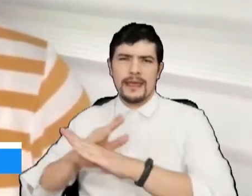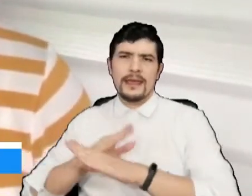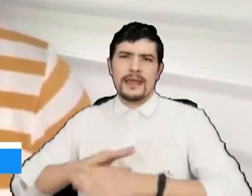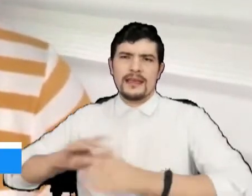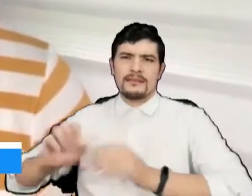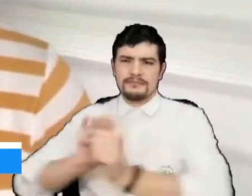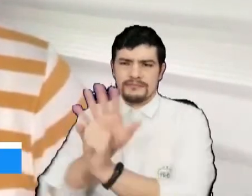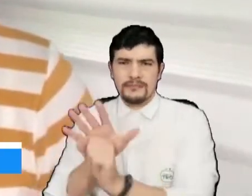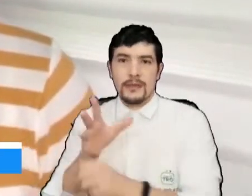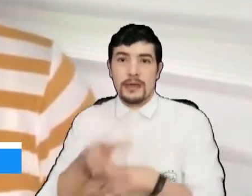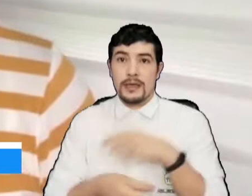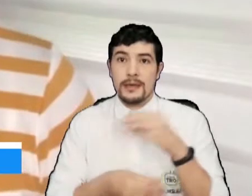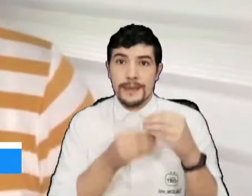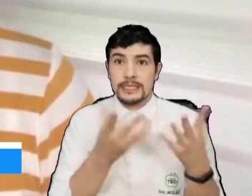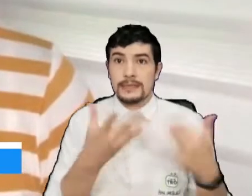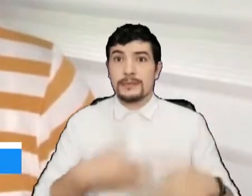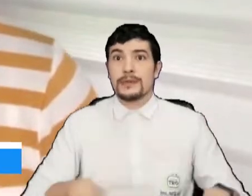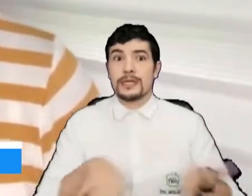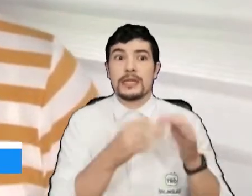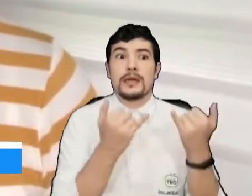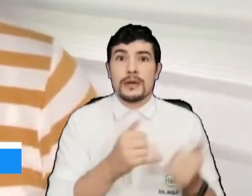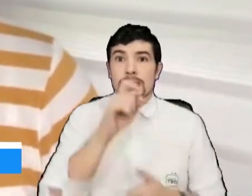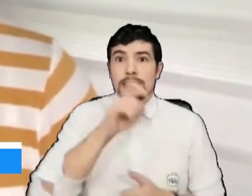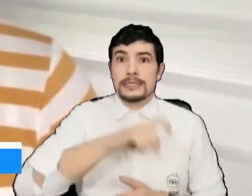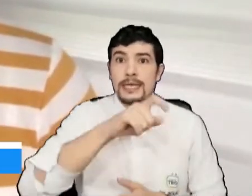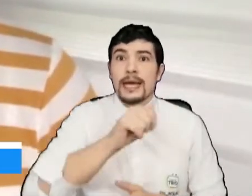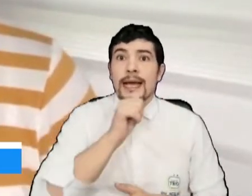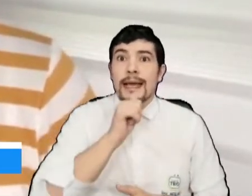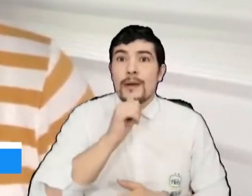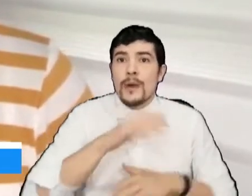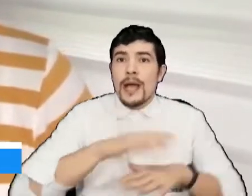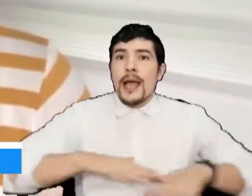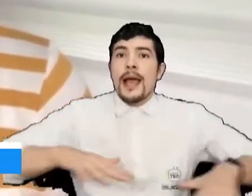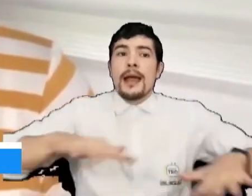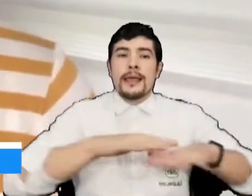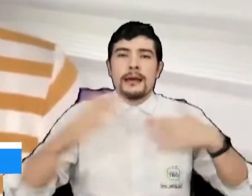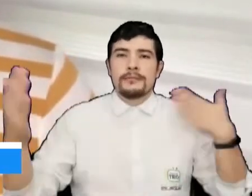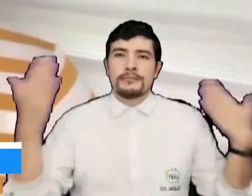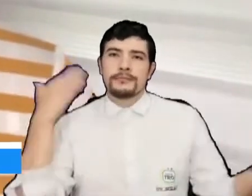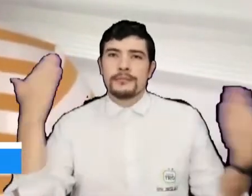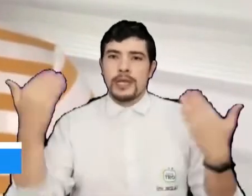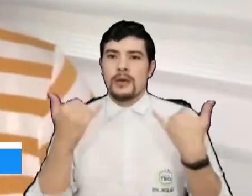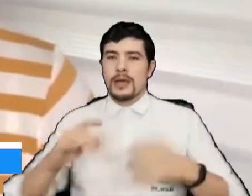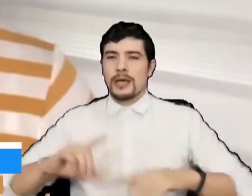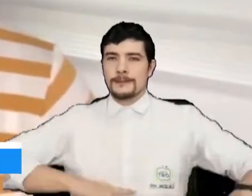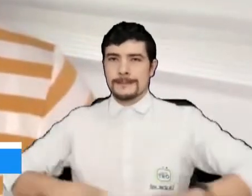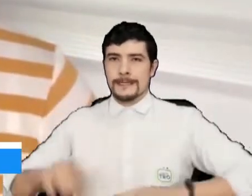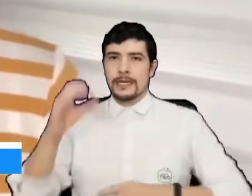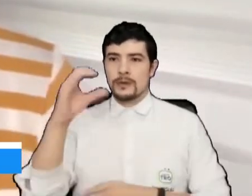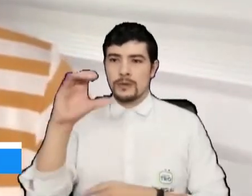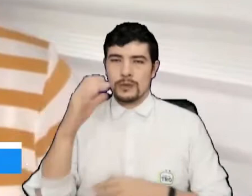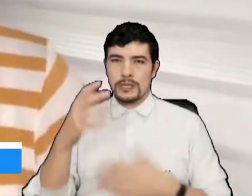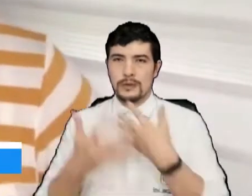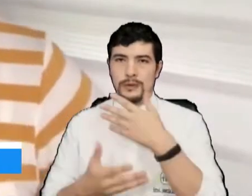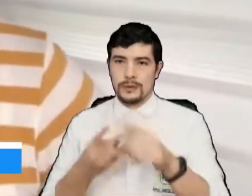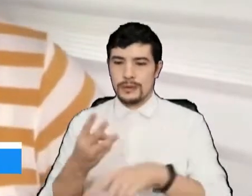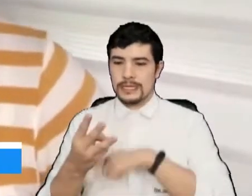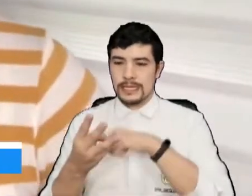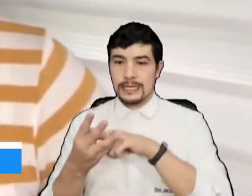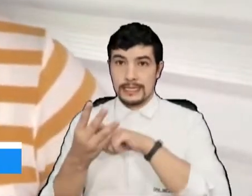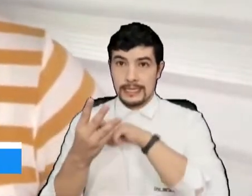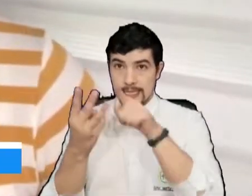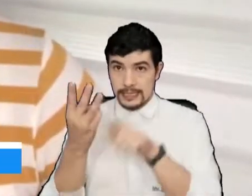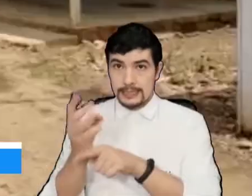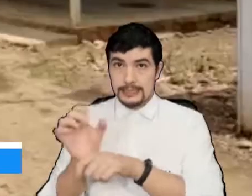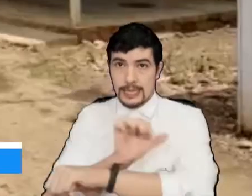tanto escasea por estos días en la zona rural. La administración municipal en Cúcuta dispuso de 3 carrotanques diarios con el